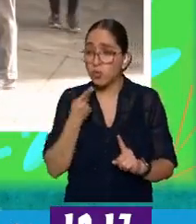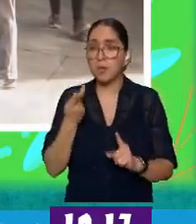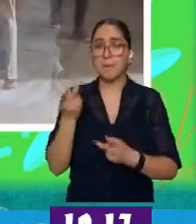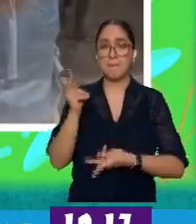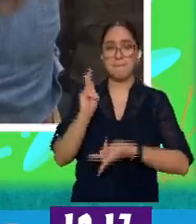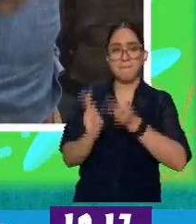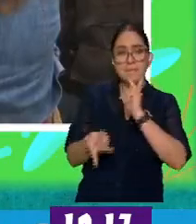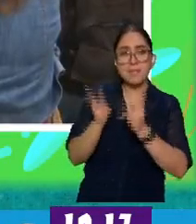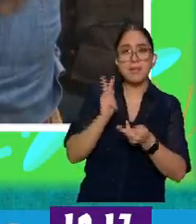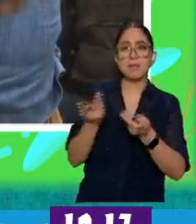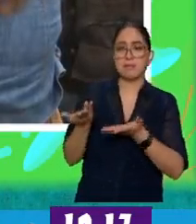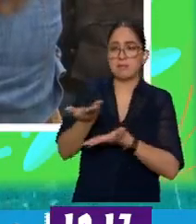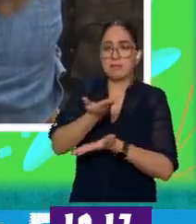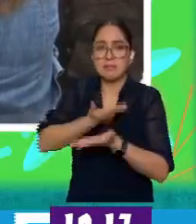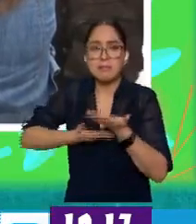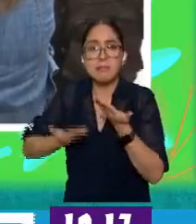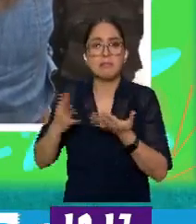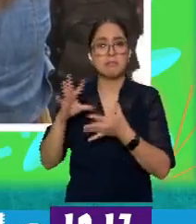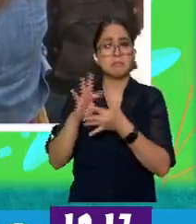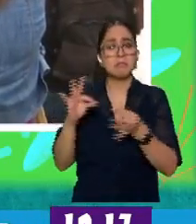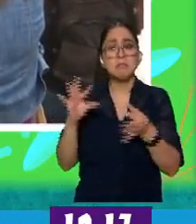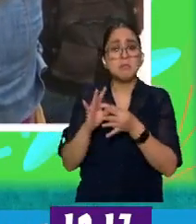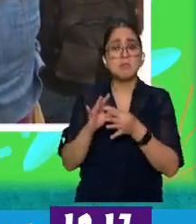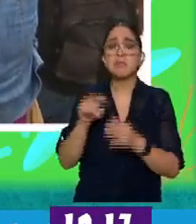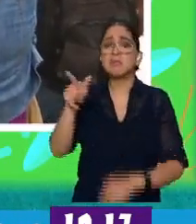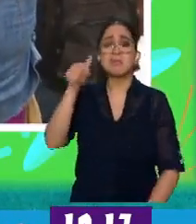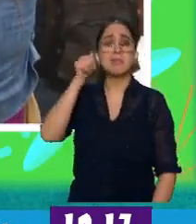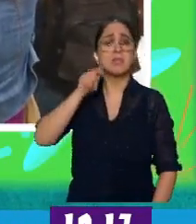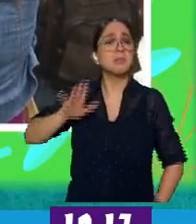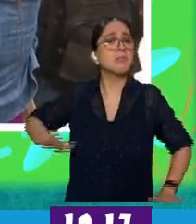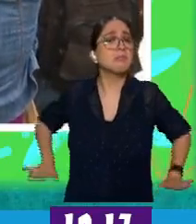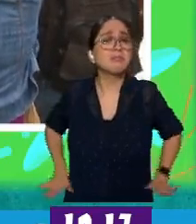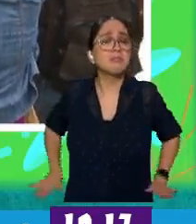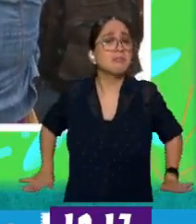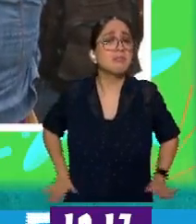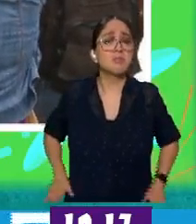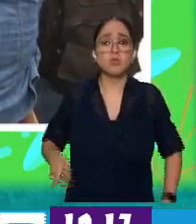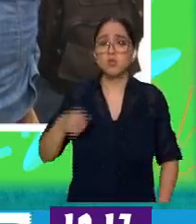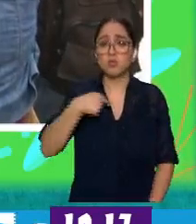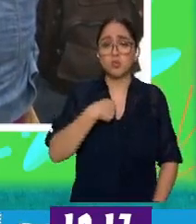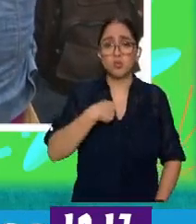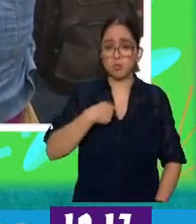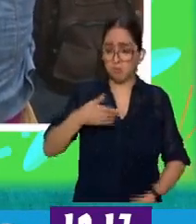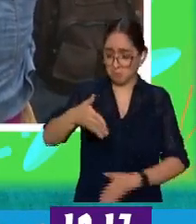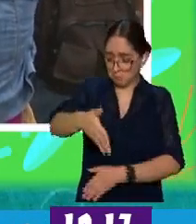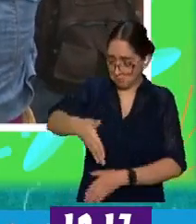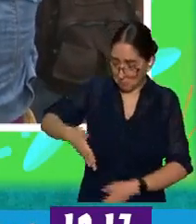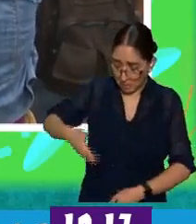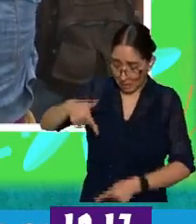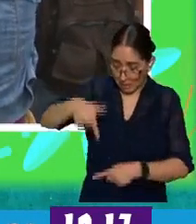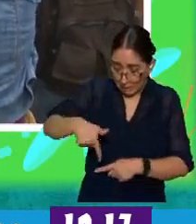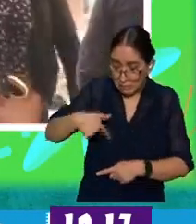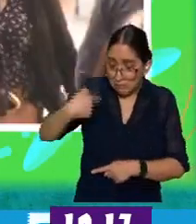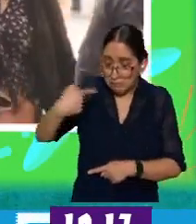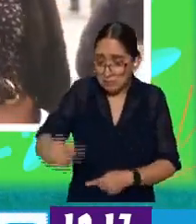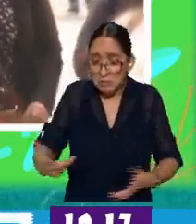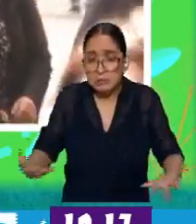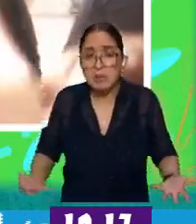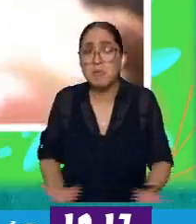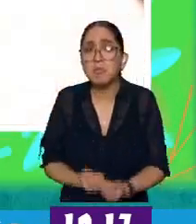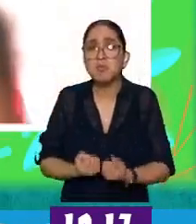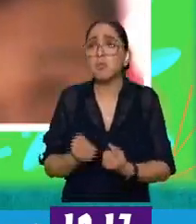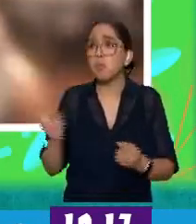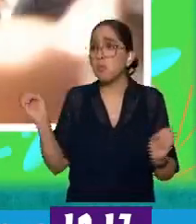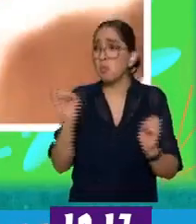intercambio, la diversidad, y solamente dice, de aquí a aquí está la salvación y no hay nada más, esa ciencia